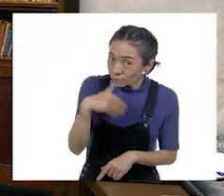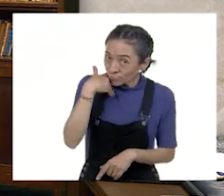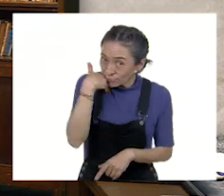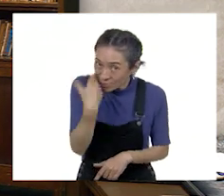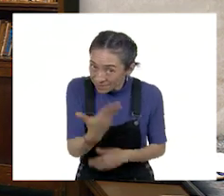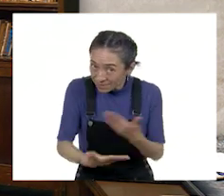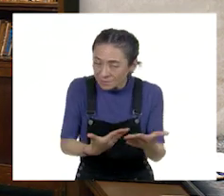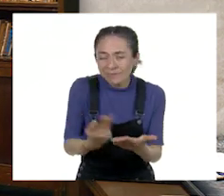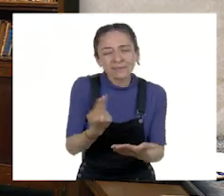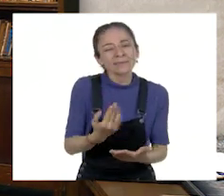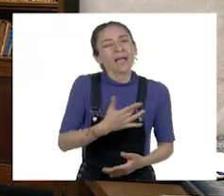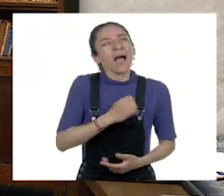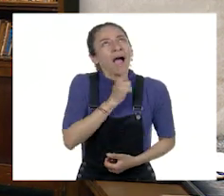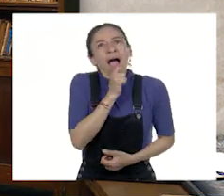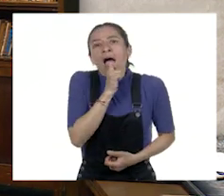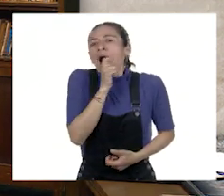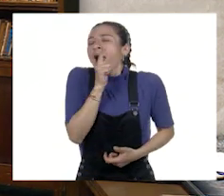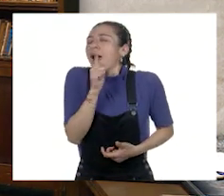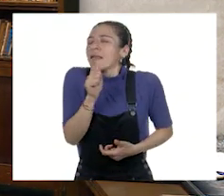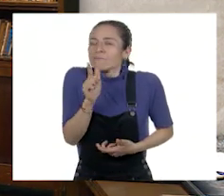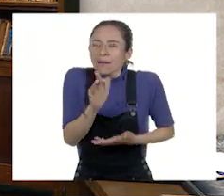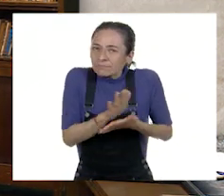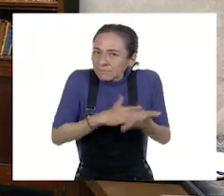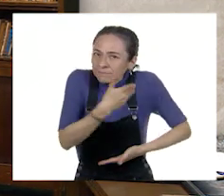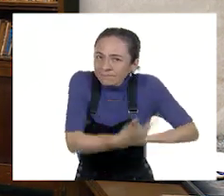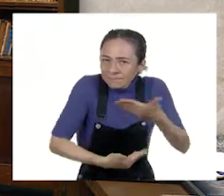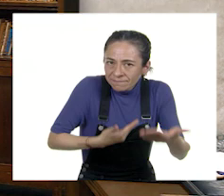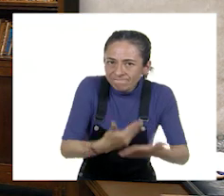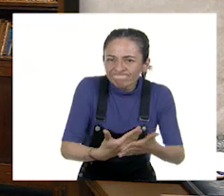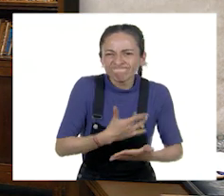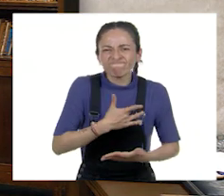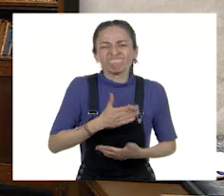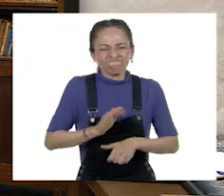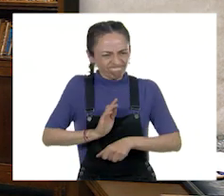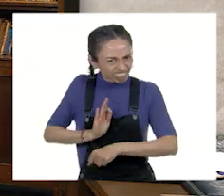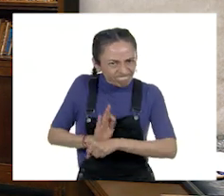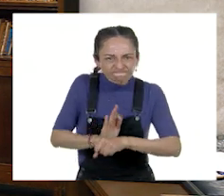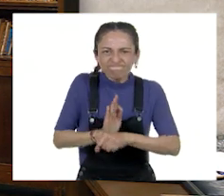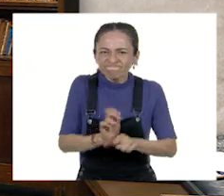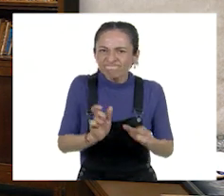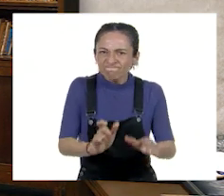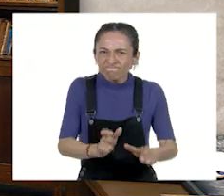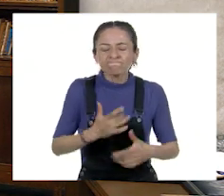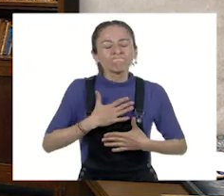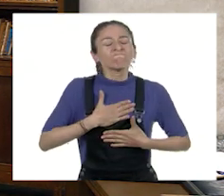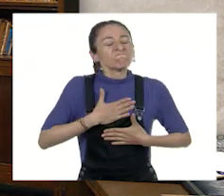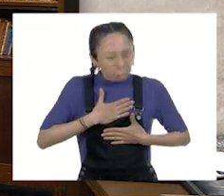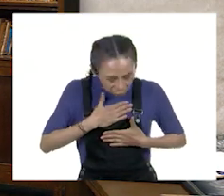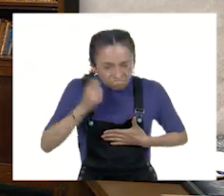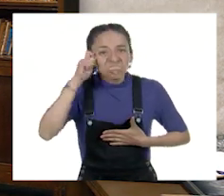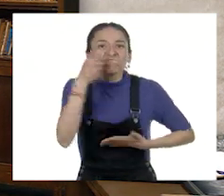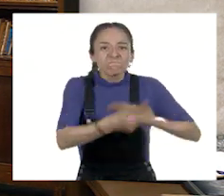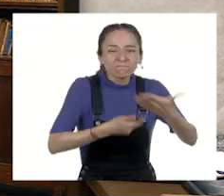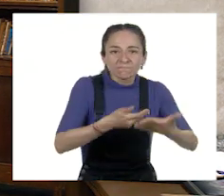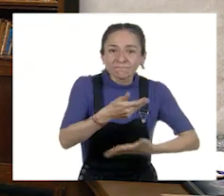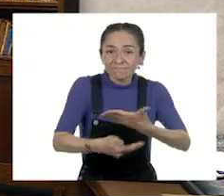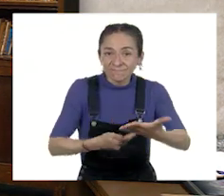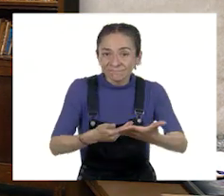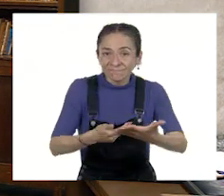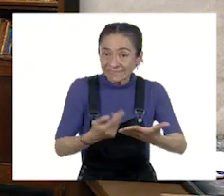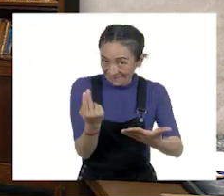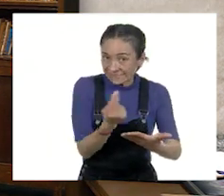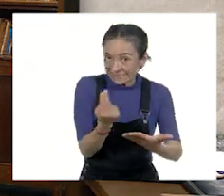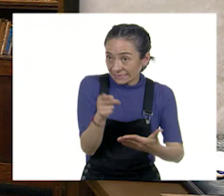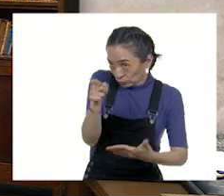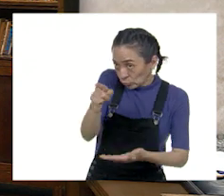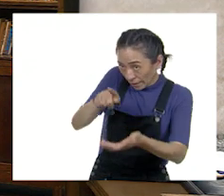siervo, tener corazón de vasallo, tener alma esclava, es decir, se necesita tener eso que tiene usted. Porque